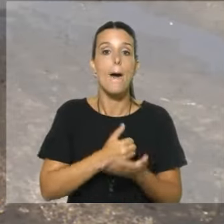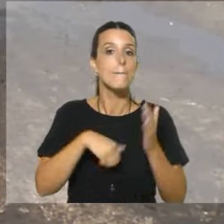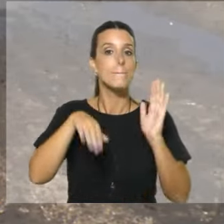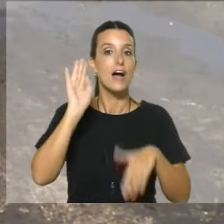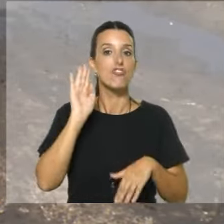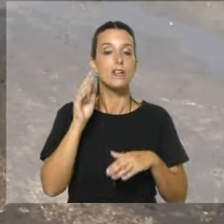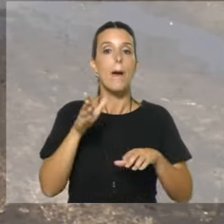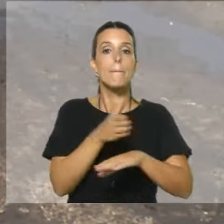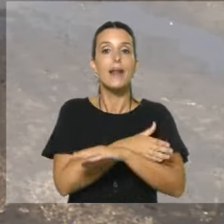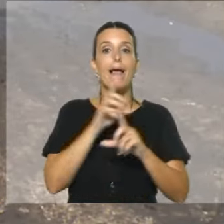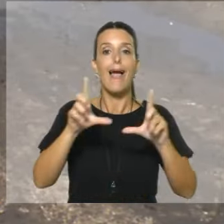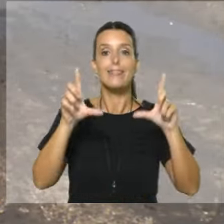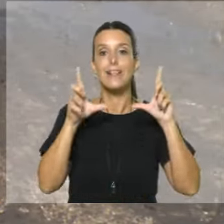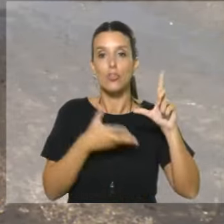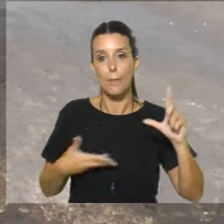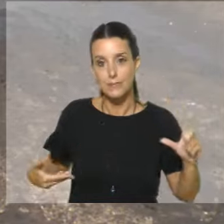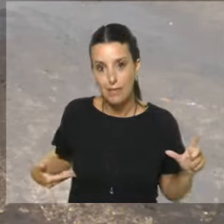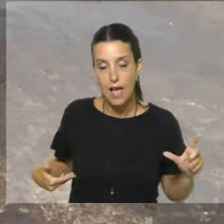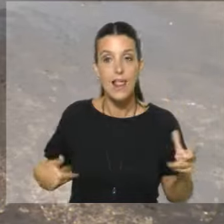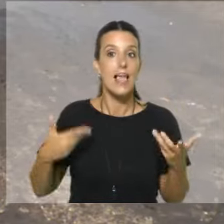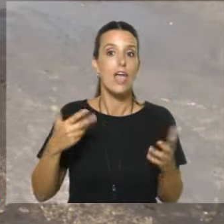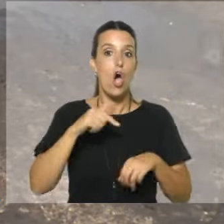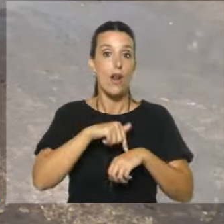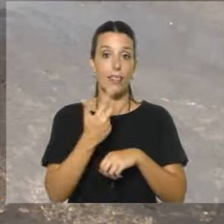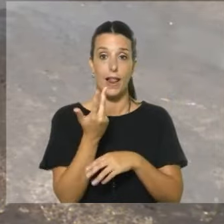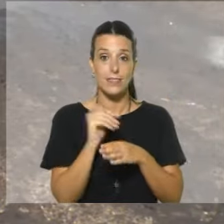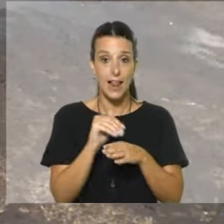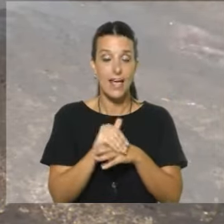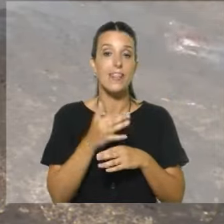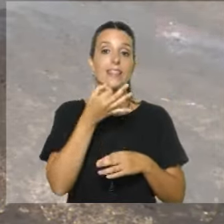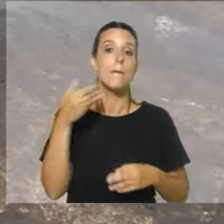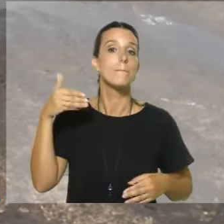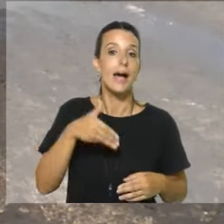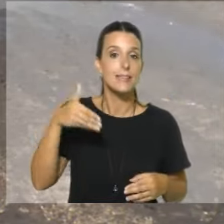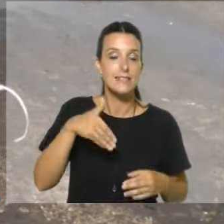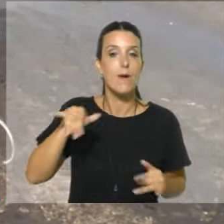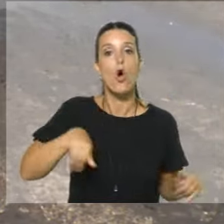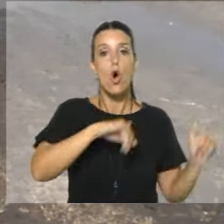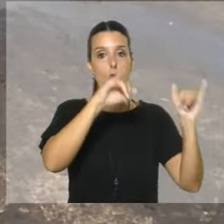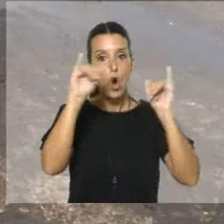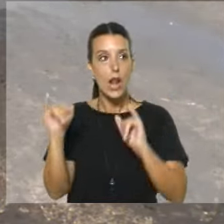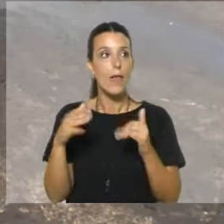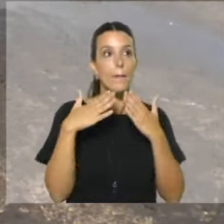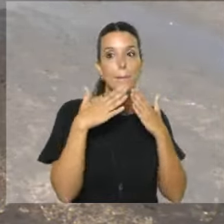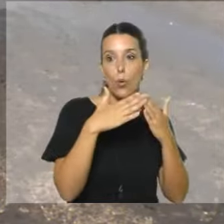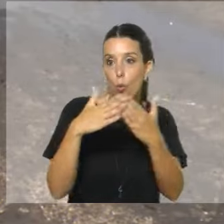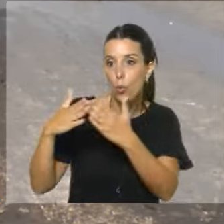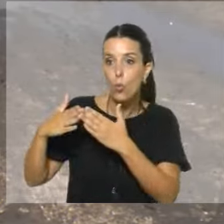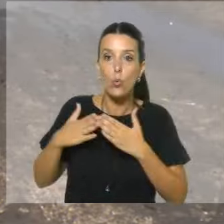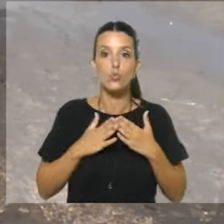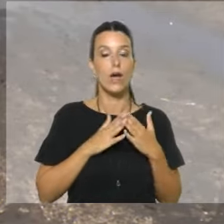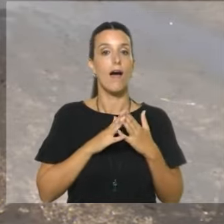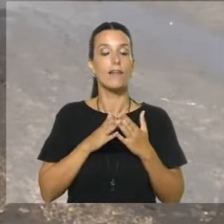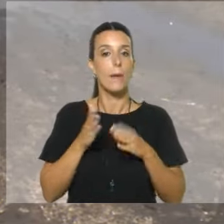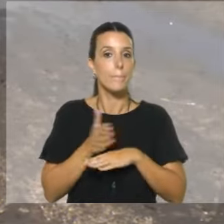de los precandidatos presidenciales que desde las 3 de la tarde está previsto participen de una jornada de preguntas que el sector de